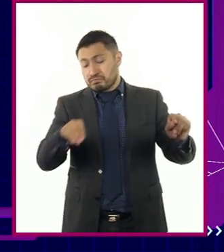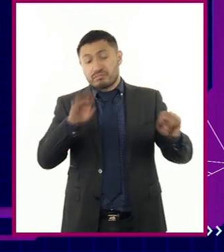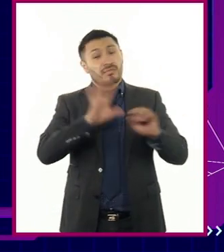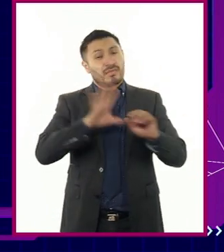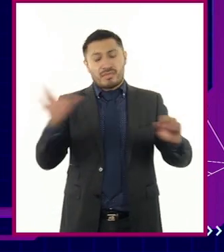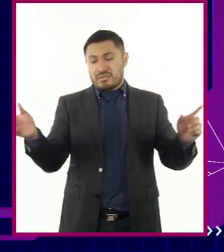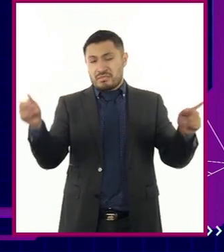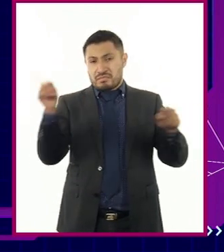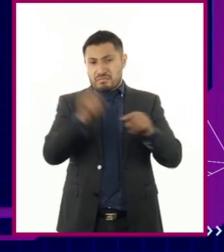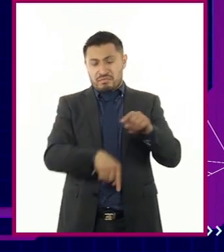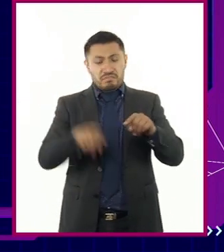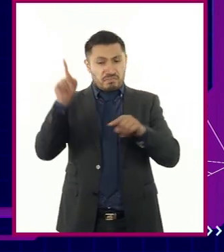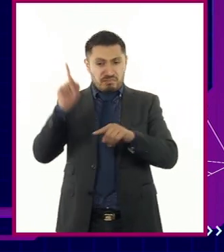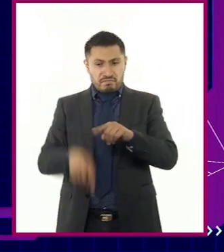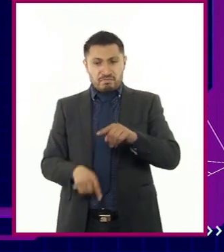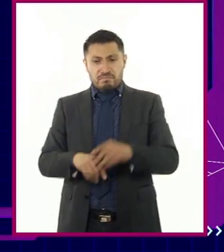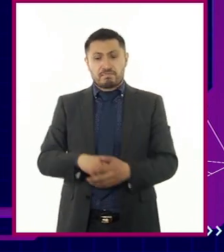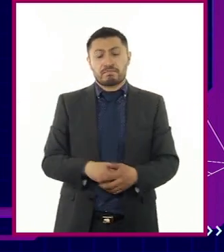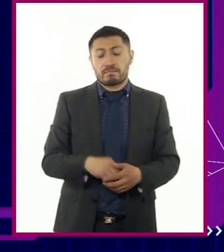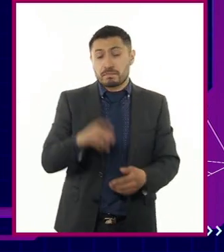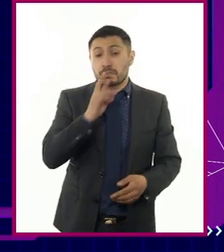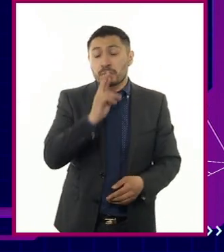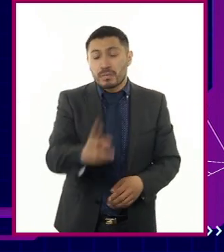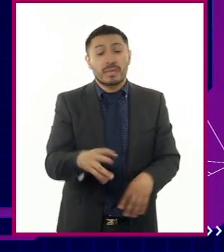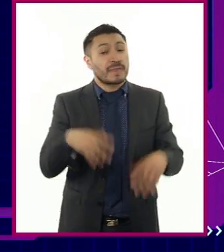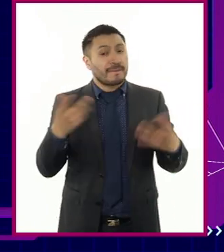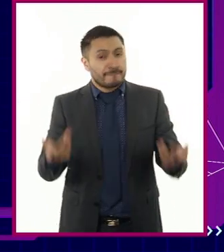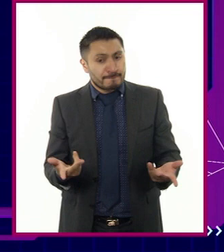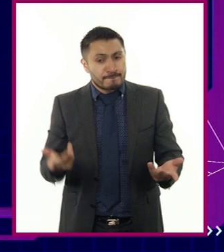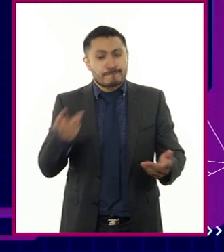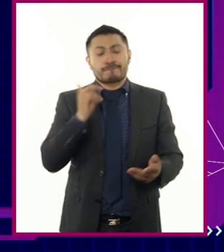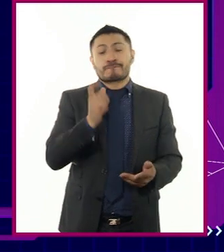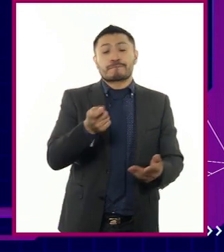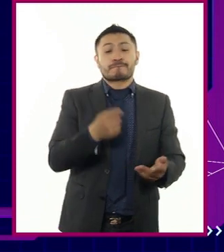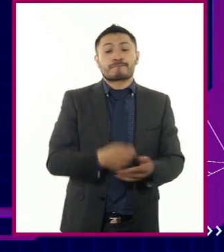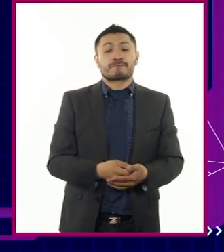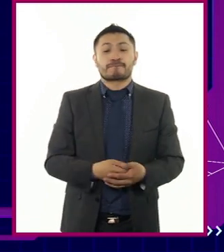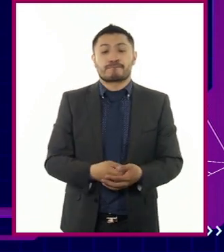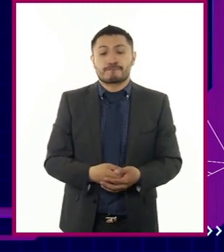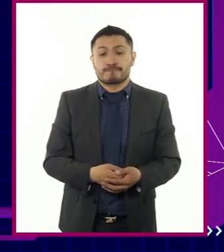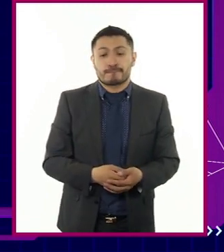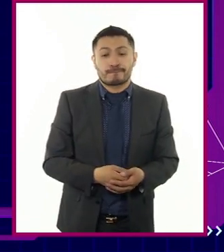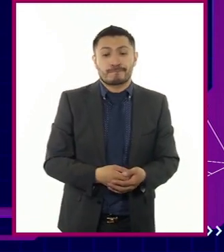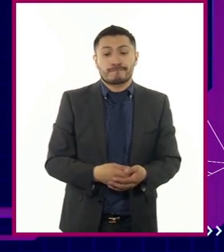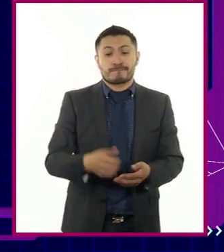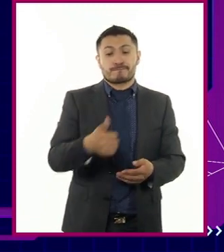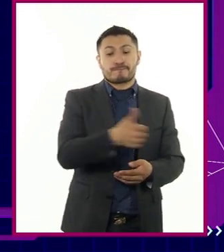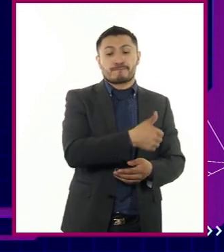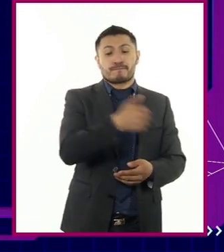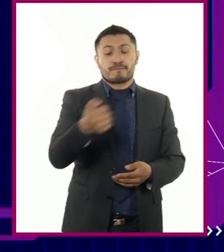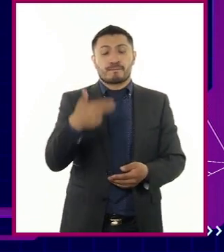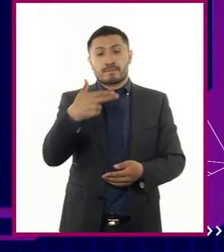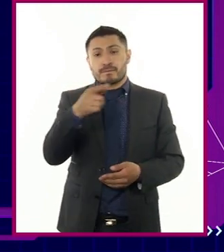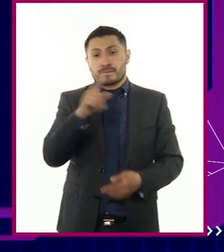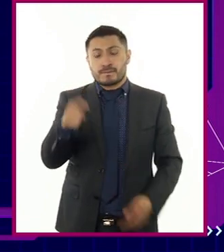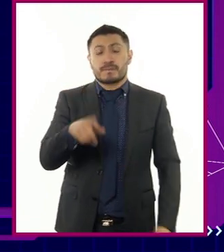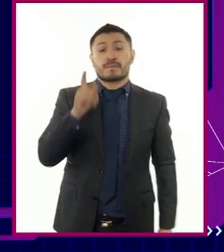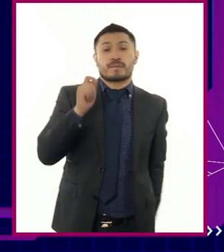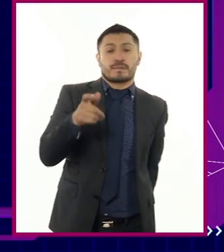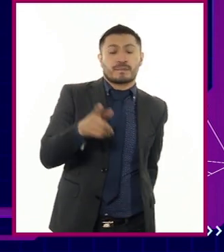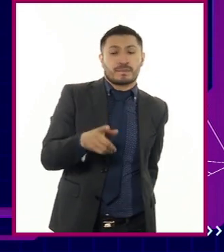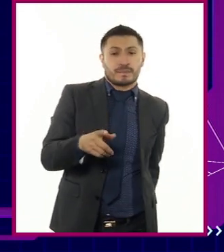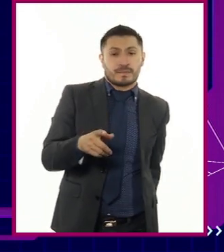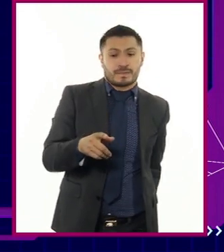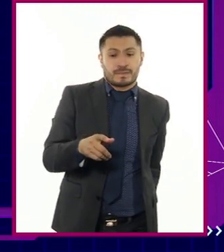de la expresión. El resultado, con su unidad de medida correspondiente, es 600 Hz, es decir,